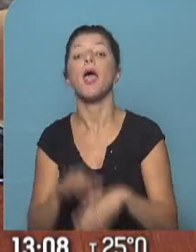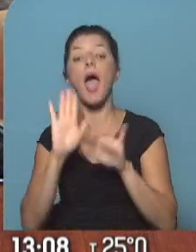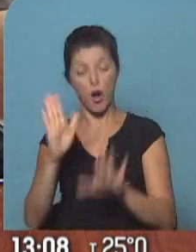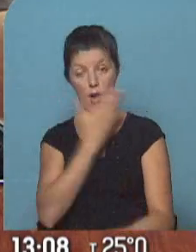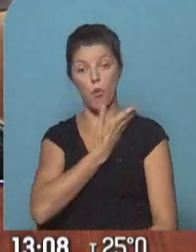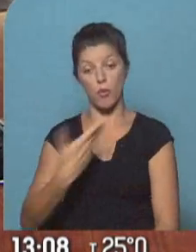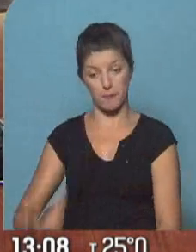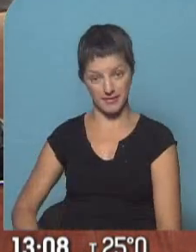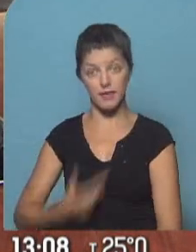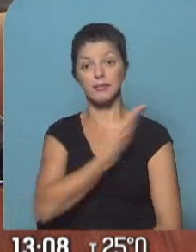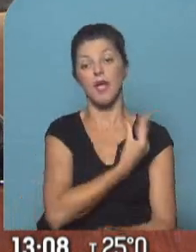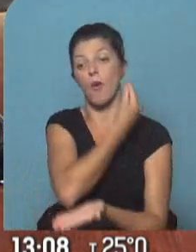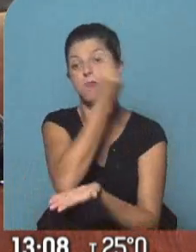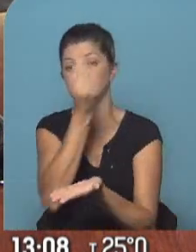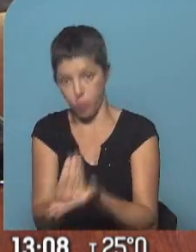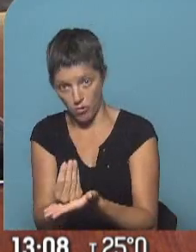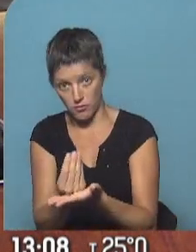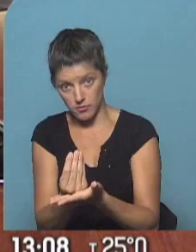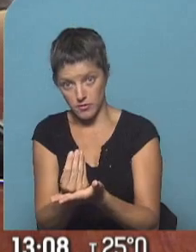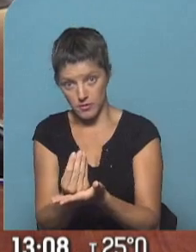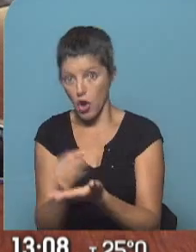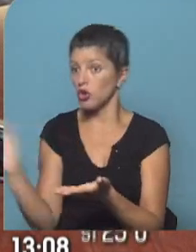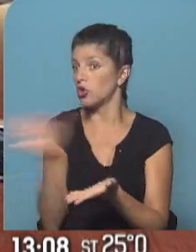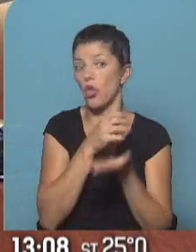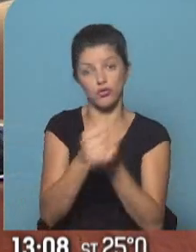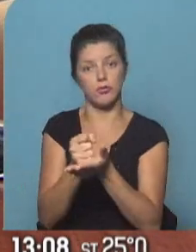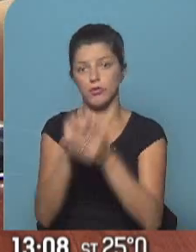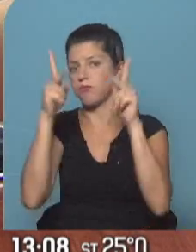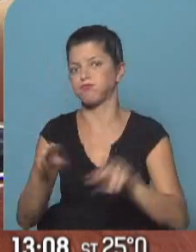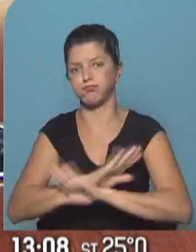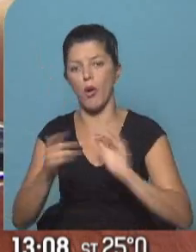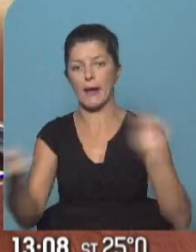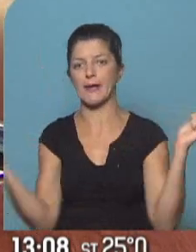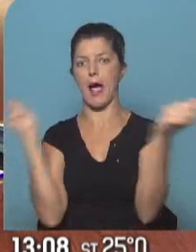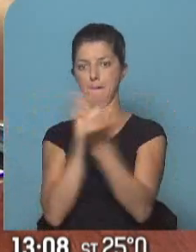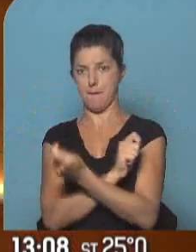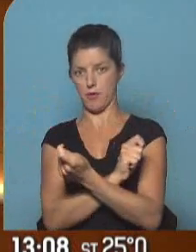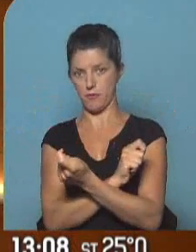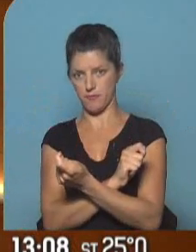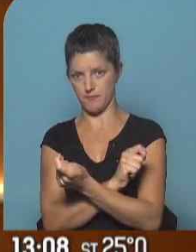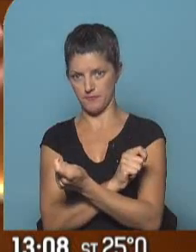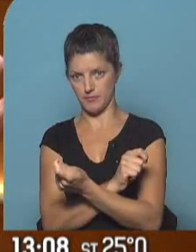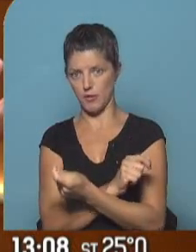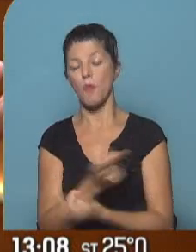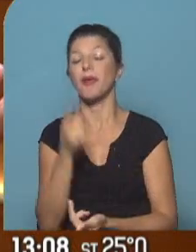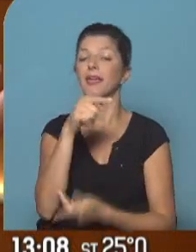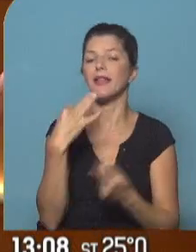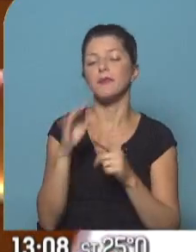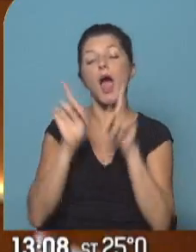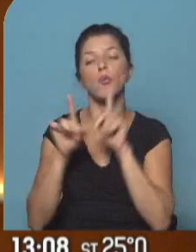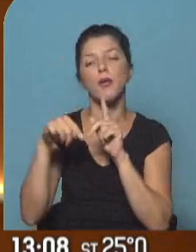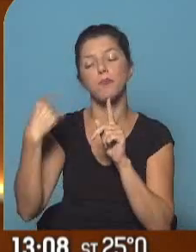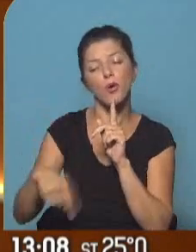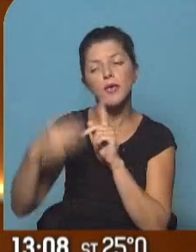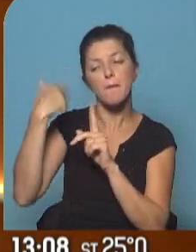diferenciarse totalmente de Ahmadinejad, cortó todo o anunció nuevos cambios. Capaz que lo que tuvo que hacer Rouhani es mantener algunas cosas buenas que estaban en